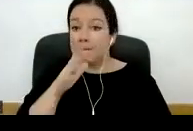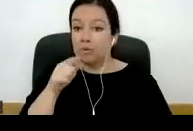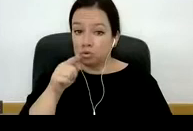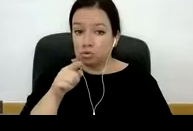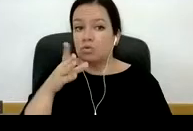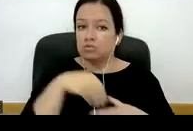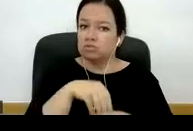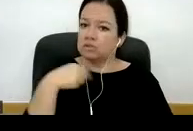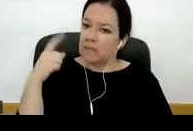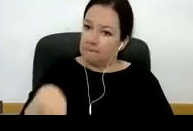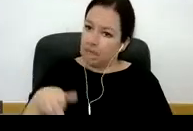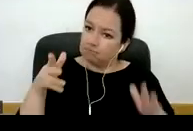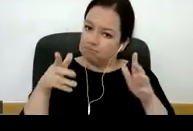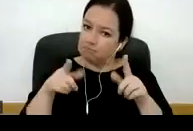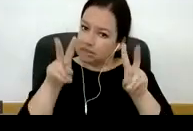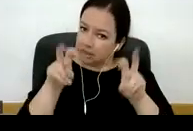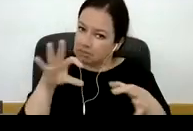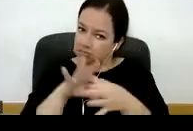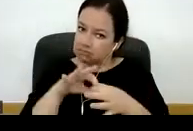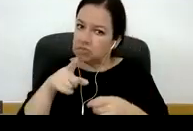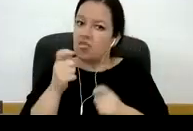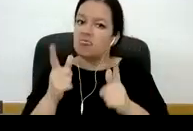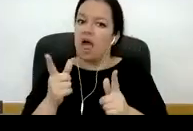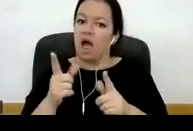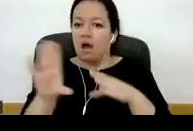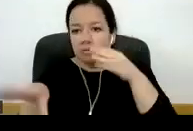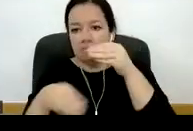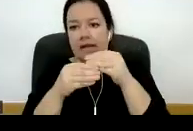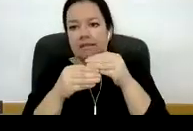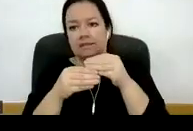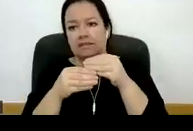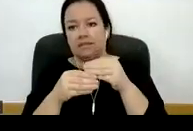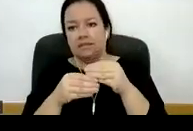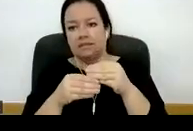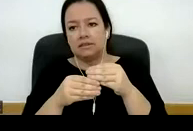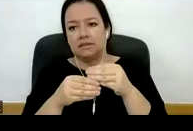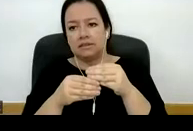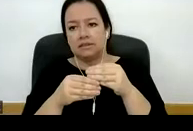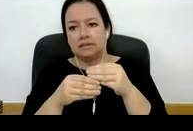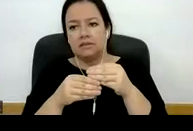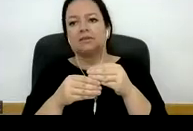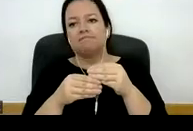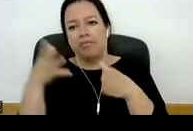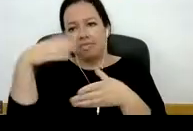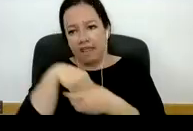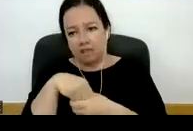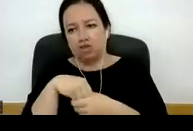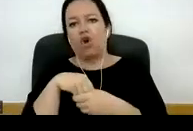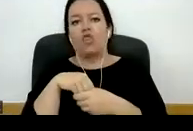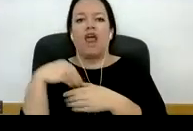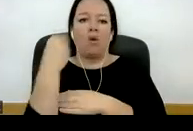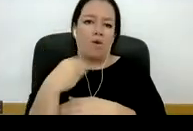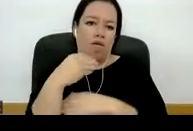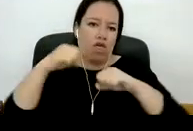también lo introduciría yo dentro de los posibles suplementos a incluir dentro de la dieta de la